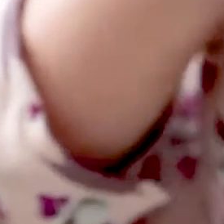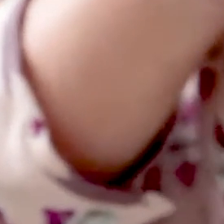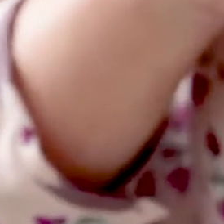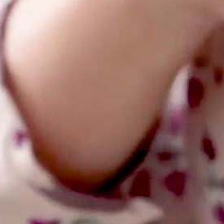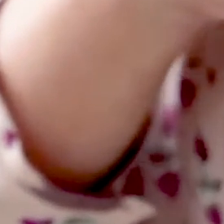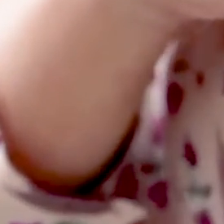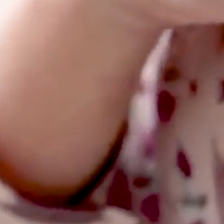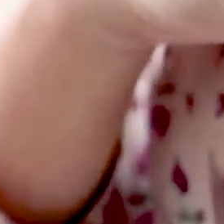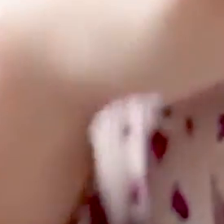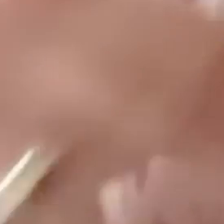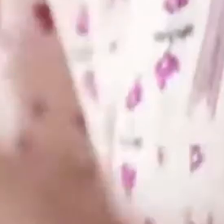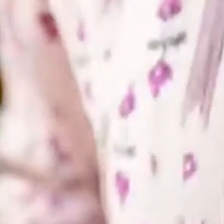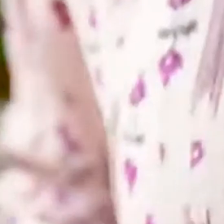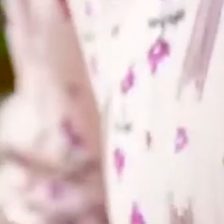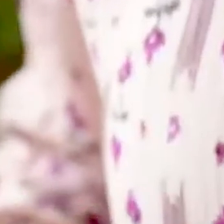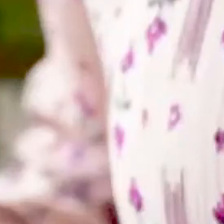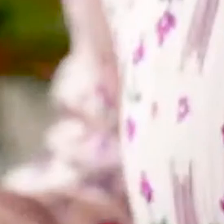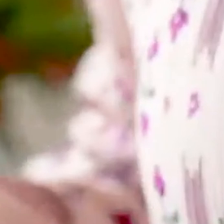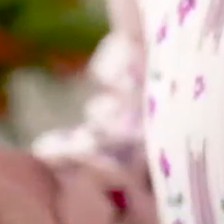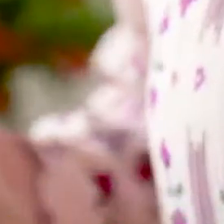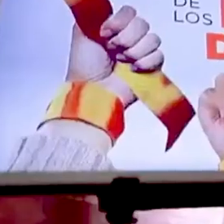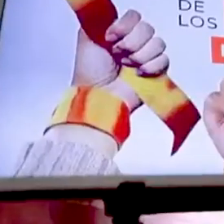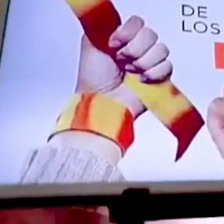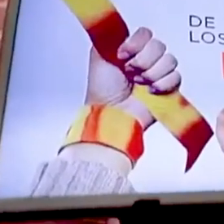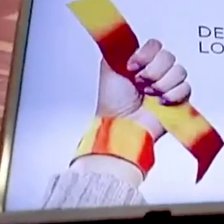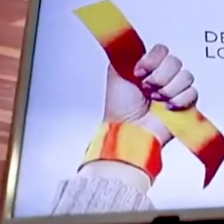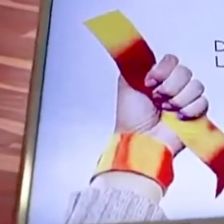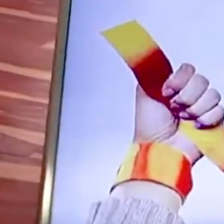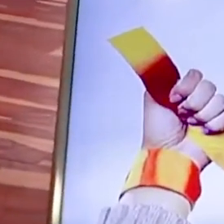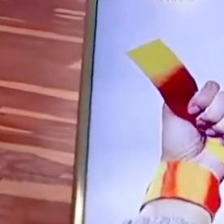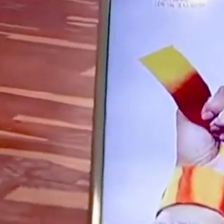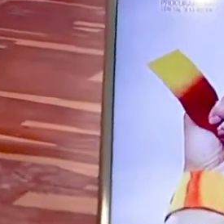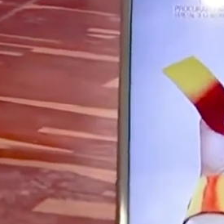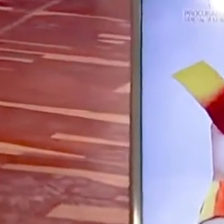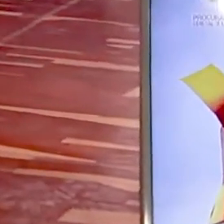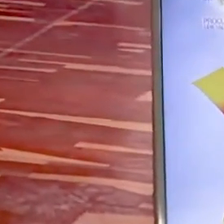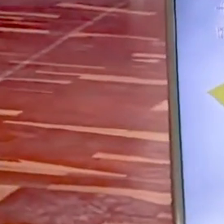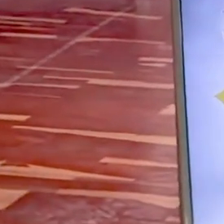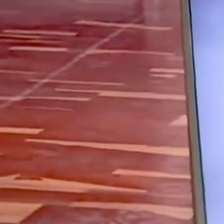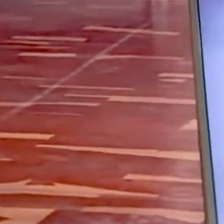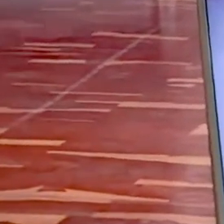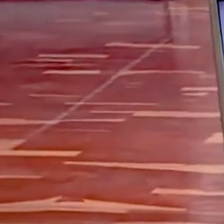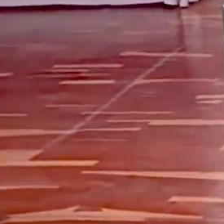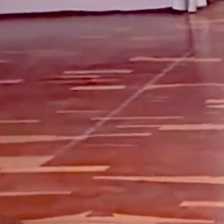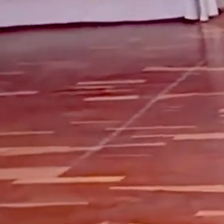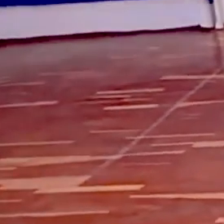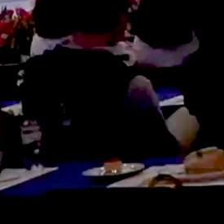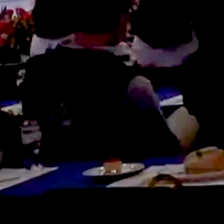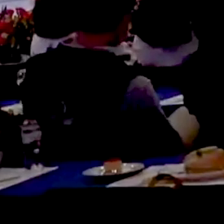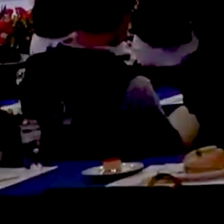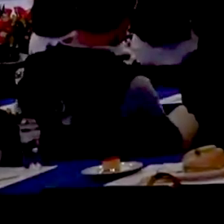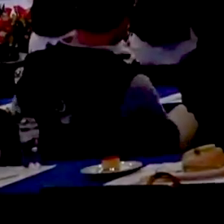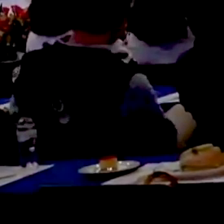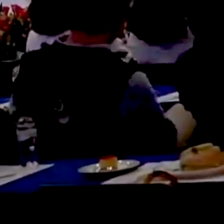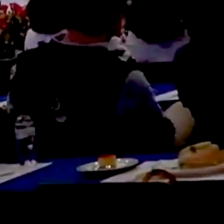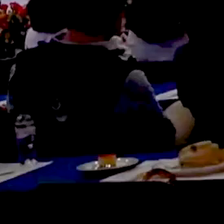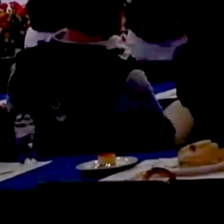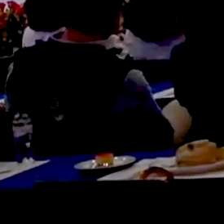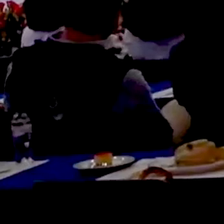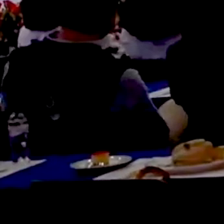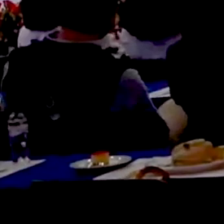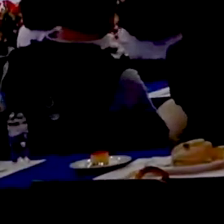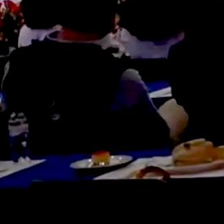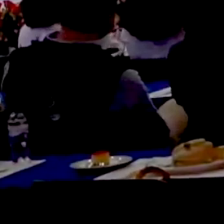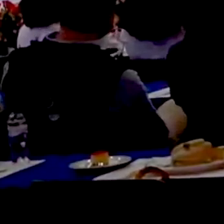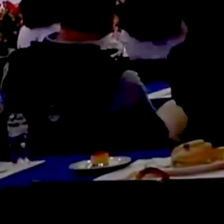una procuraduría comprometida con las mujeres, la cual busca desarrollar una ruta sólida que comprometa a